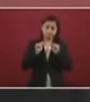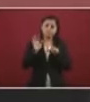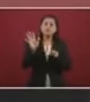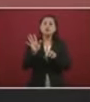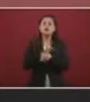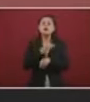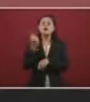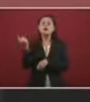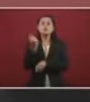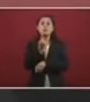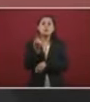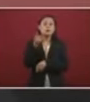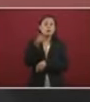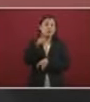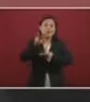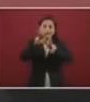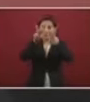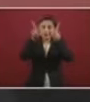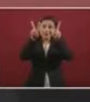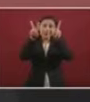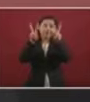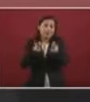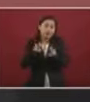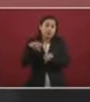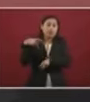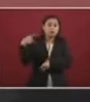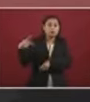ver con la fiscalía, que es autónoma,